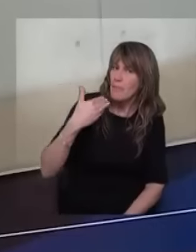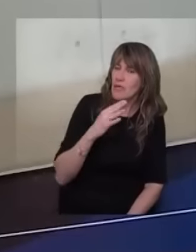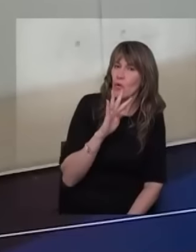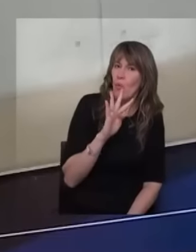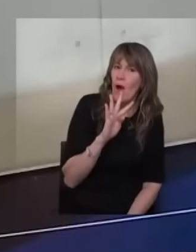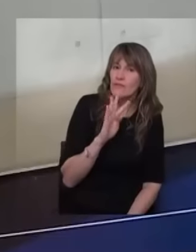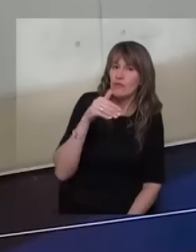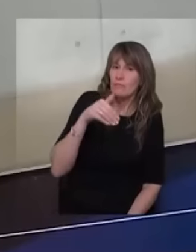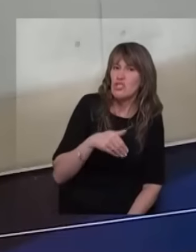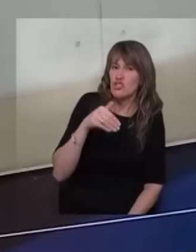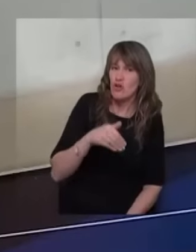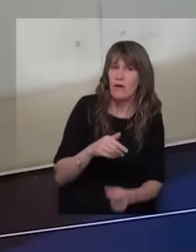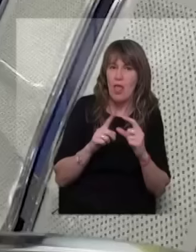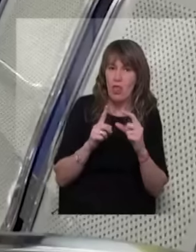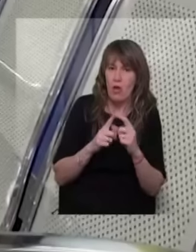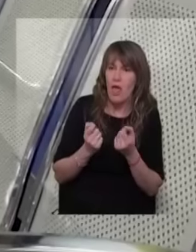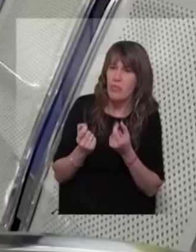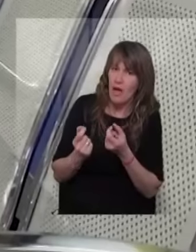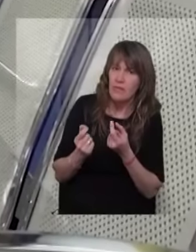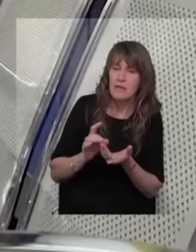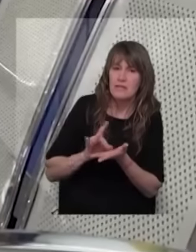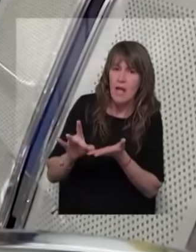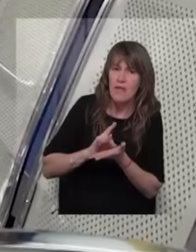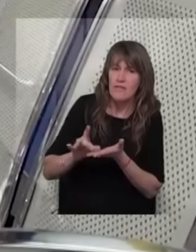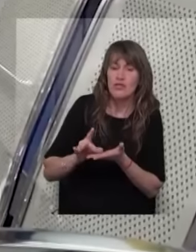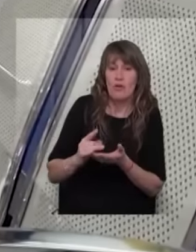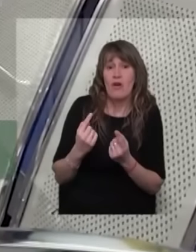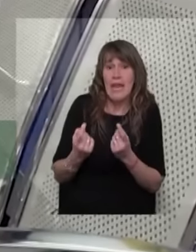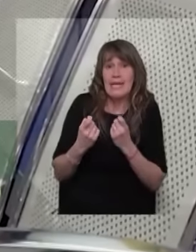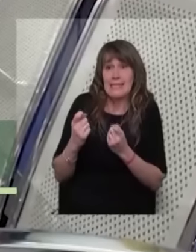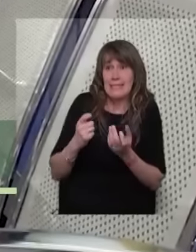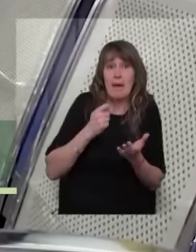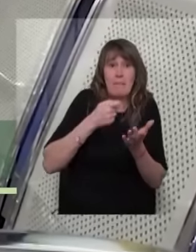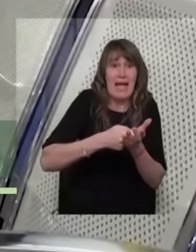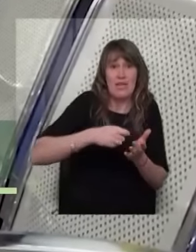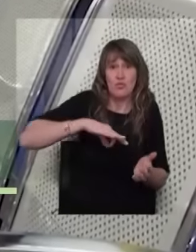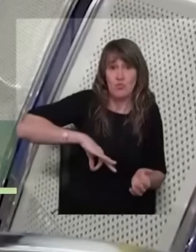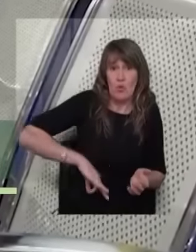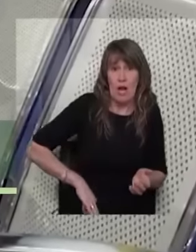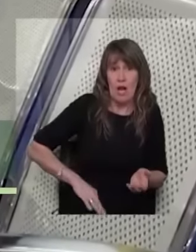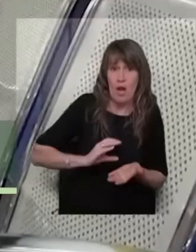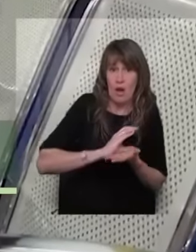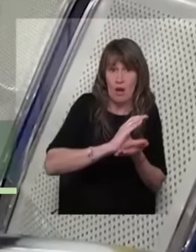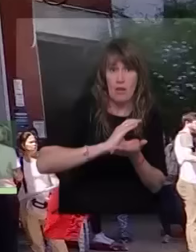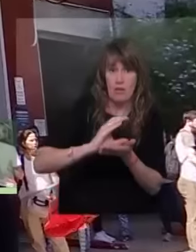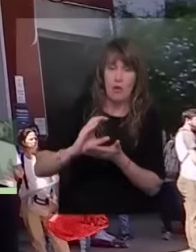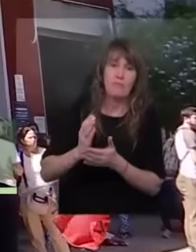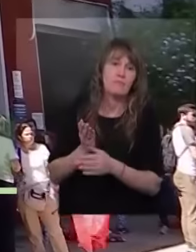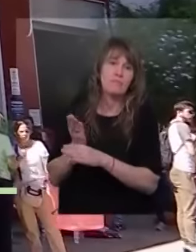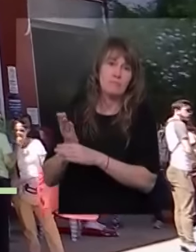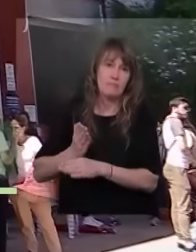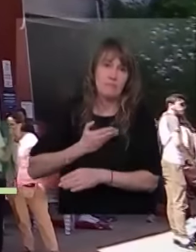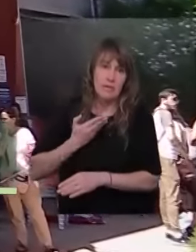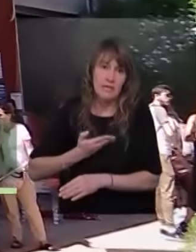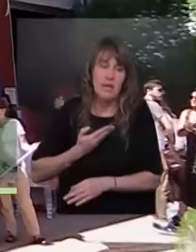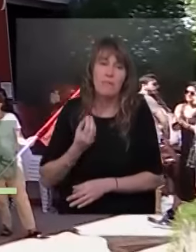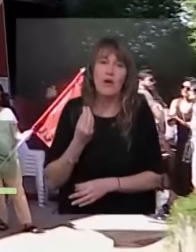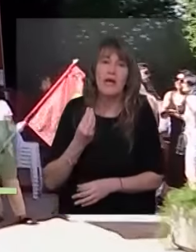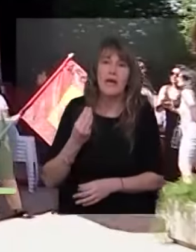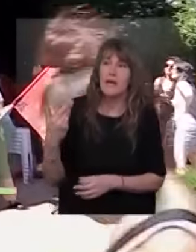de dólares por servicios prestados que casmu precisaría para pagar sueldos y este reclamo se hizo luego de que casmu recibiera una